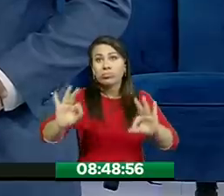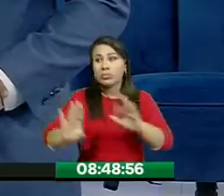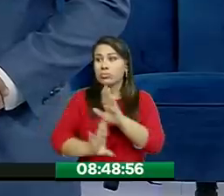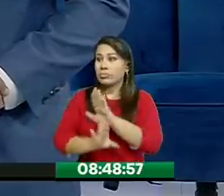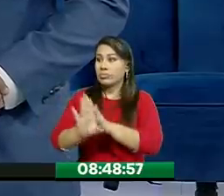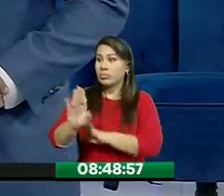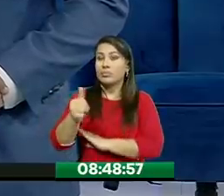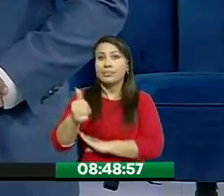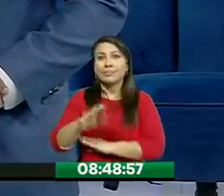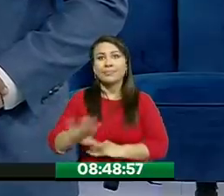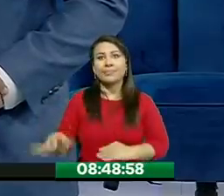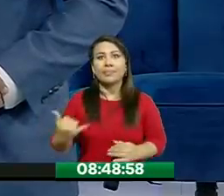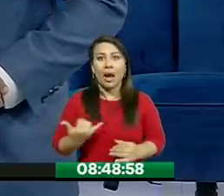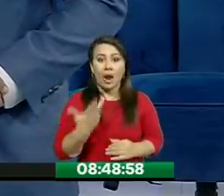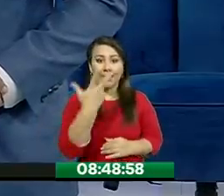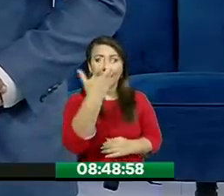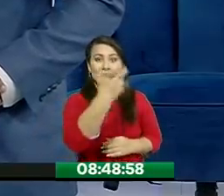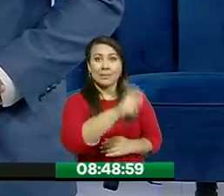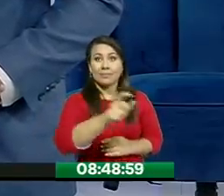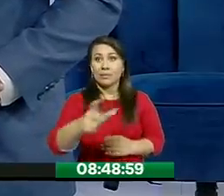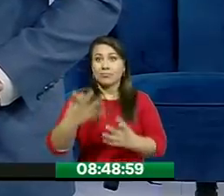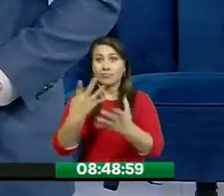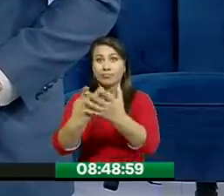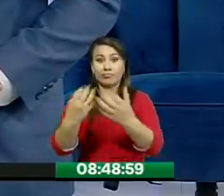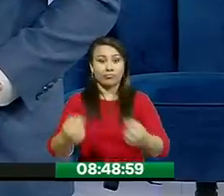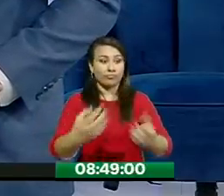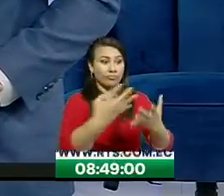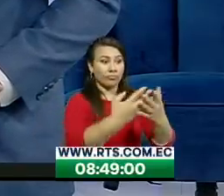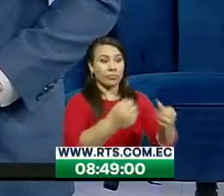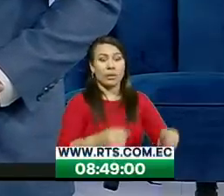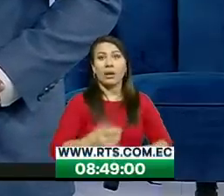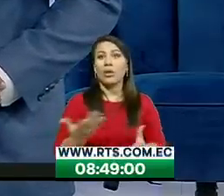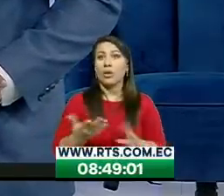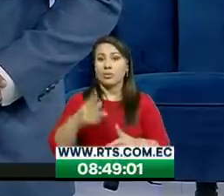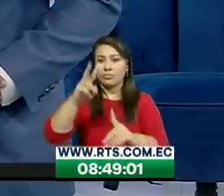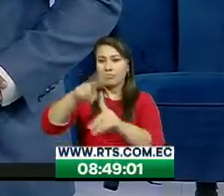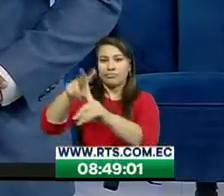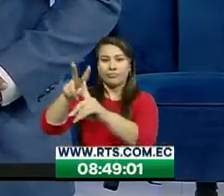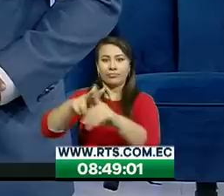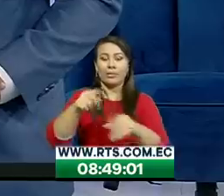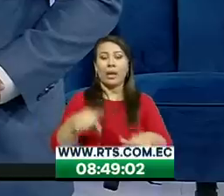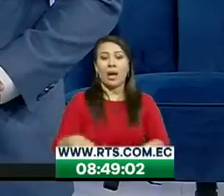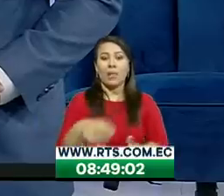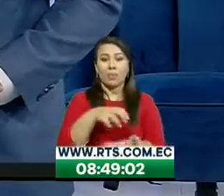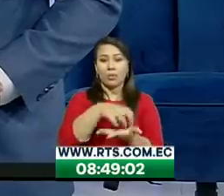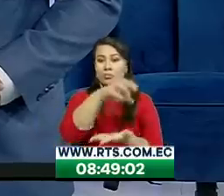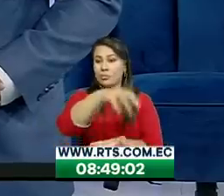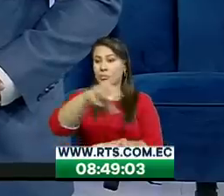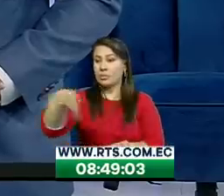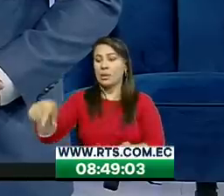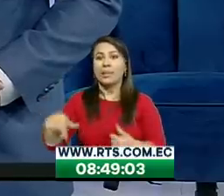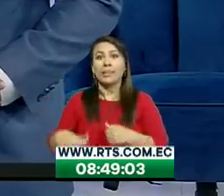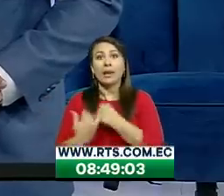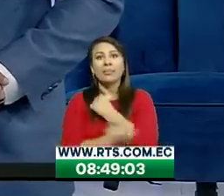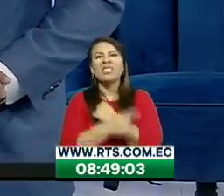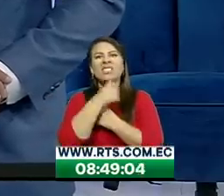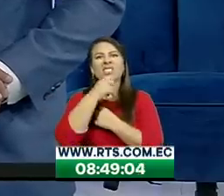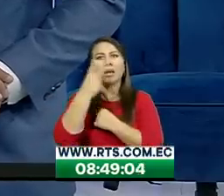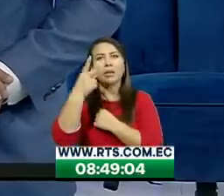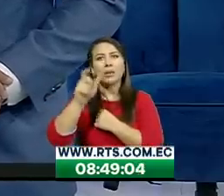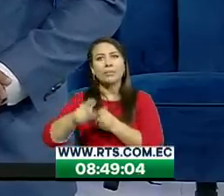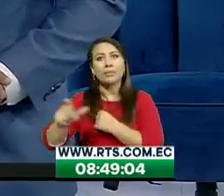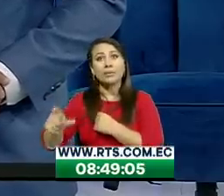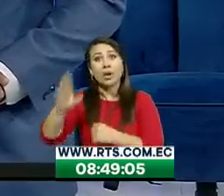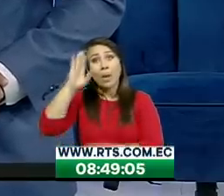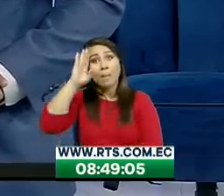sanción, sería de 10 a 13 años más del tercio de la pena. Es decir, sería una cantidad de 3 años más, sería hasta 16 años